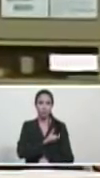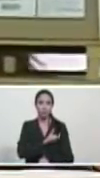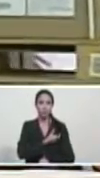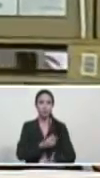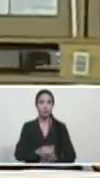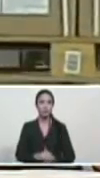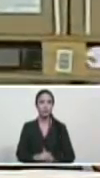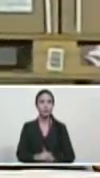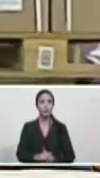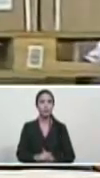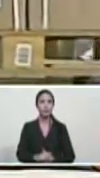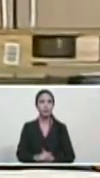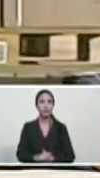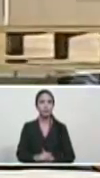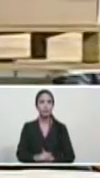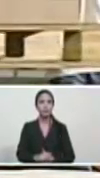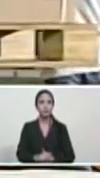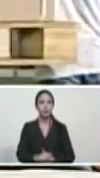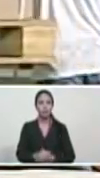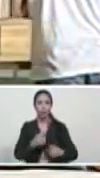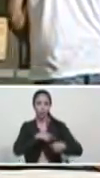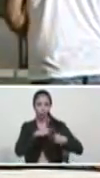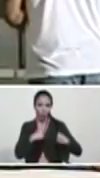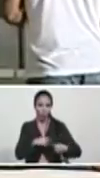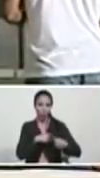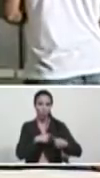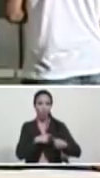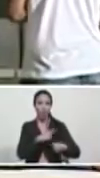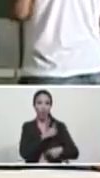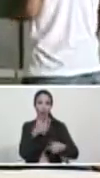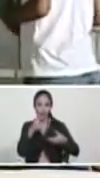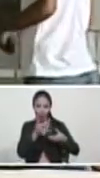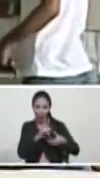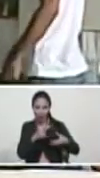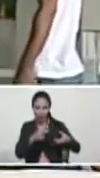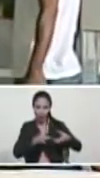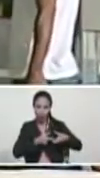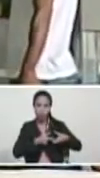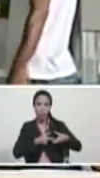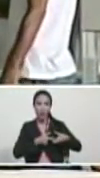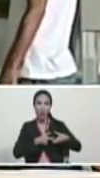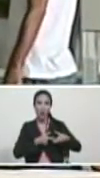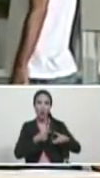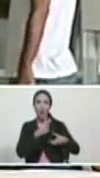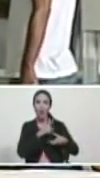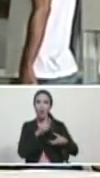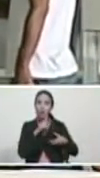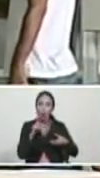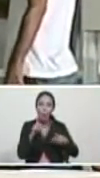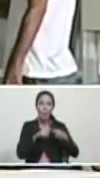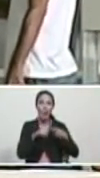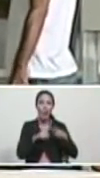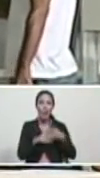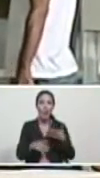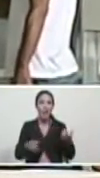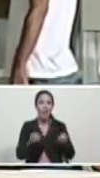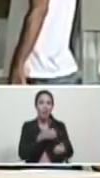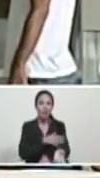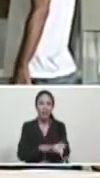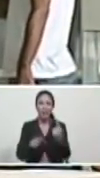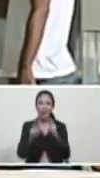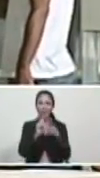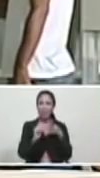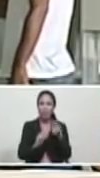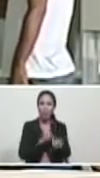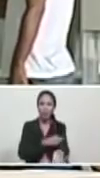chapa donde está su nombre, su grupo sanguíneo, que utilizó durante toda la guerra